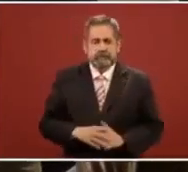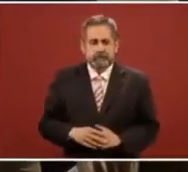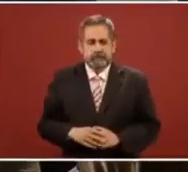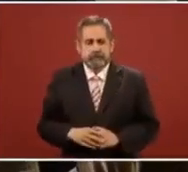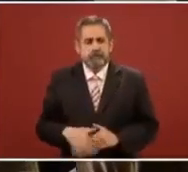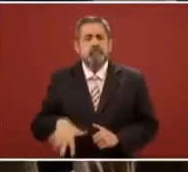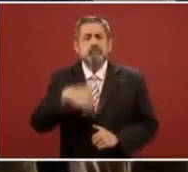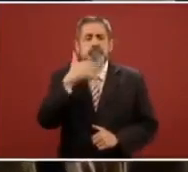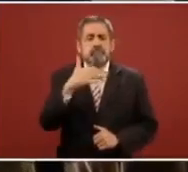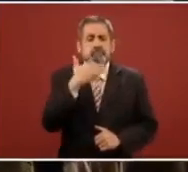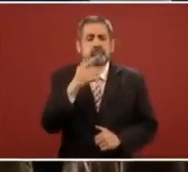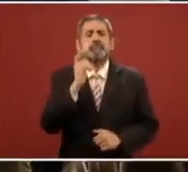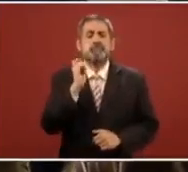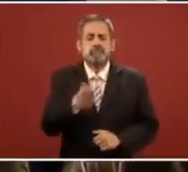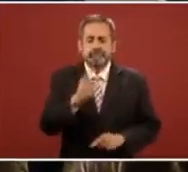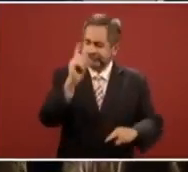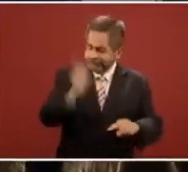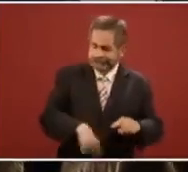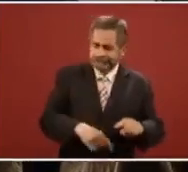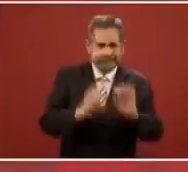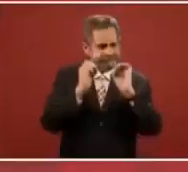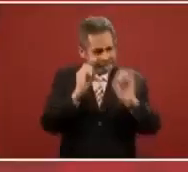cero corrupción.